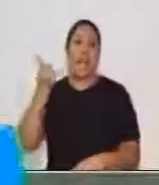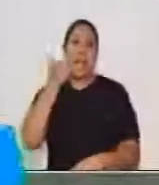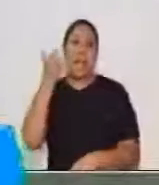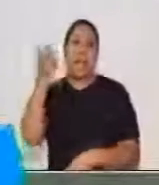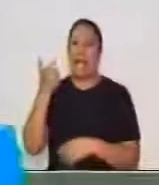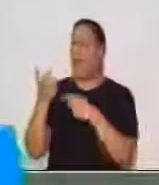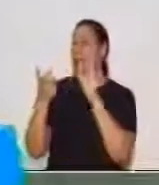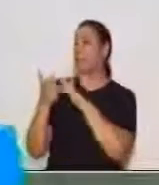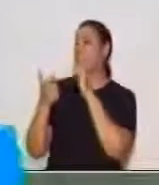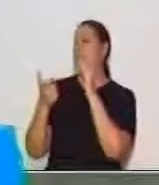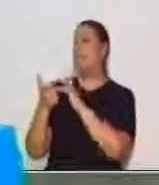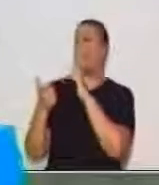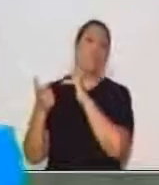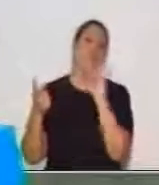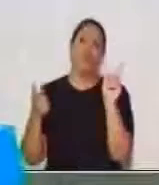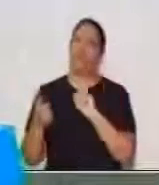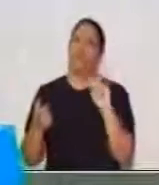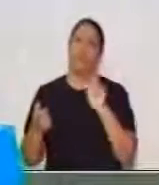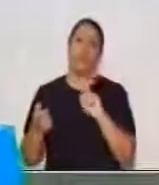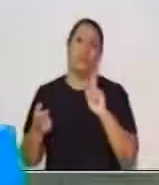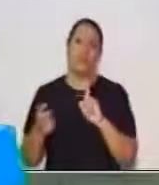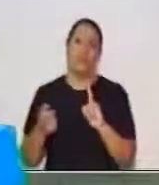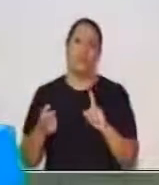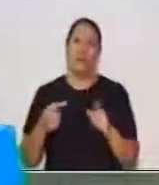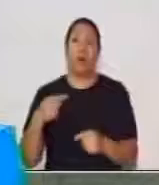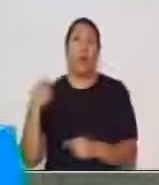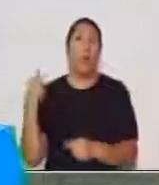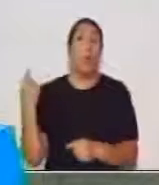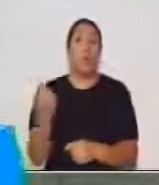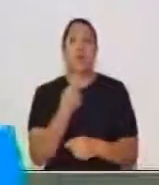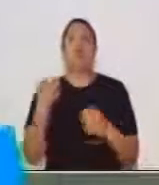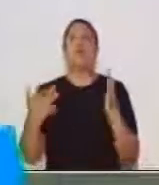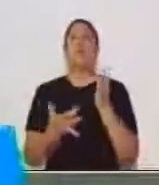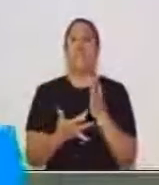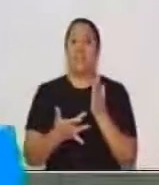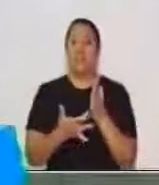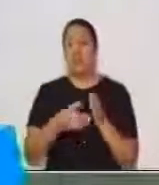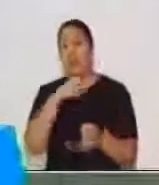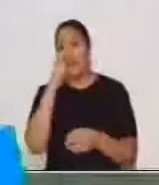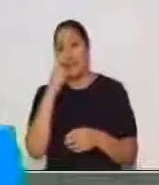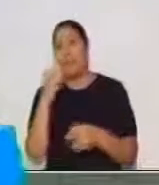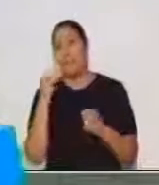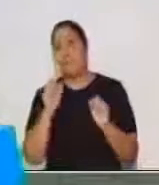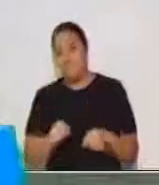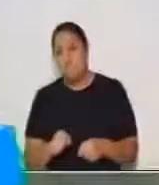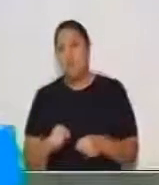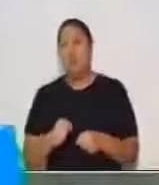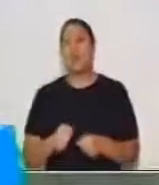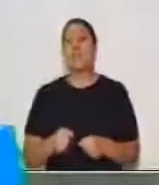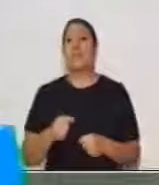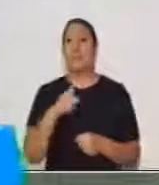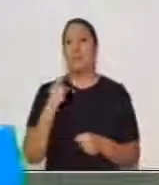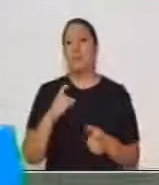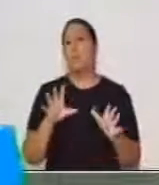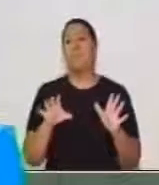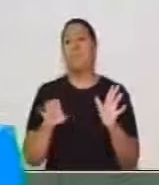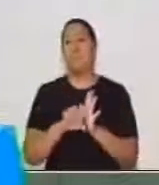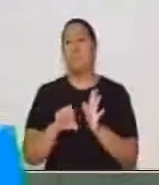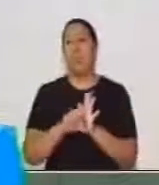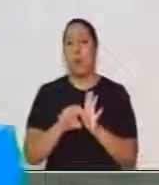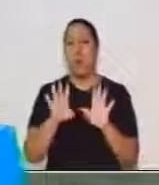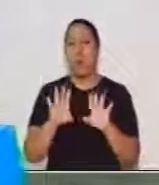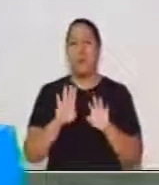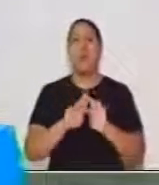que la tecnología es todo lo que nos ayuda a hacer un trabajo más fácil. Entonces, cuando hablamos de la mesa